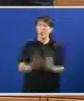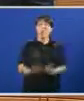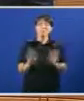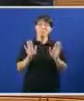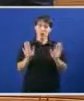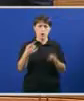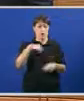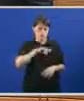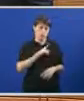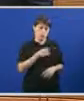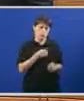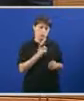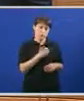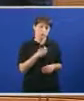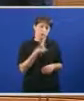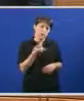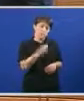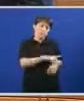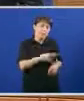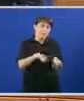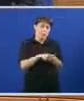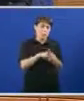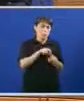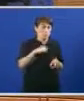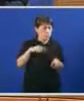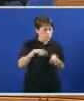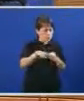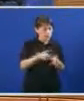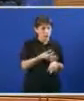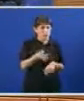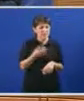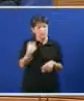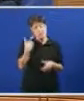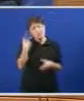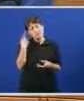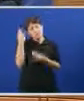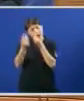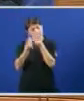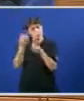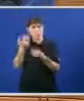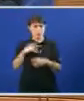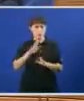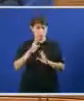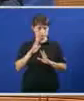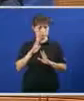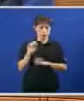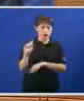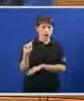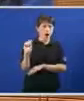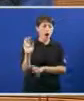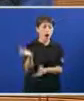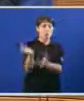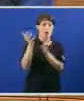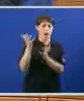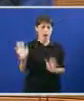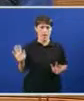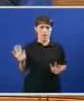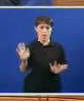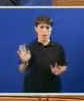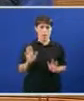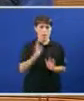estamos reflexionando y haciendo autocrítica dende a victoria, pero autocrítica. ¿Por qué bon hacer